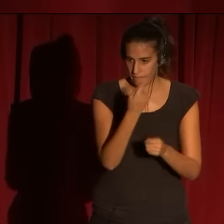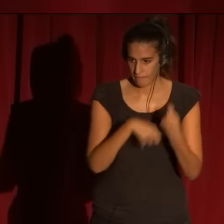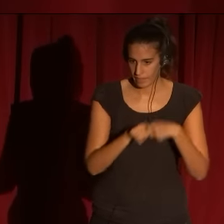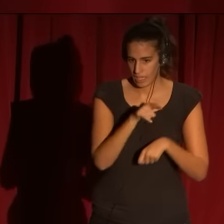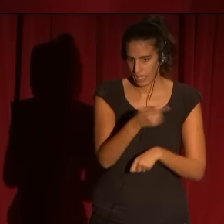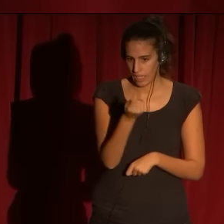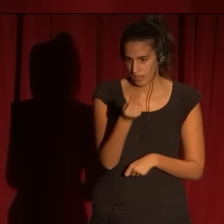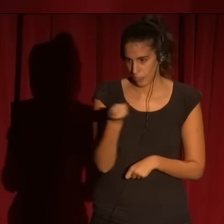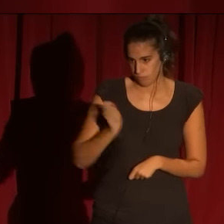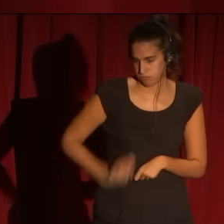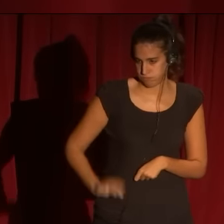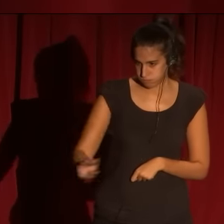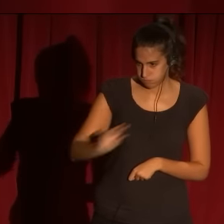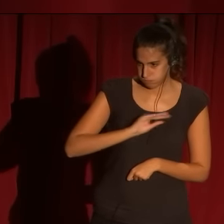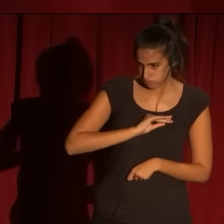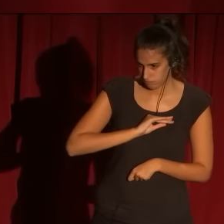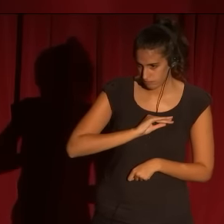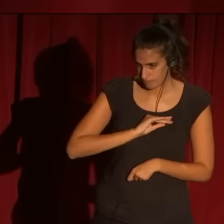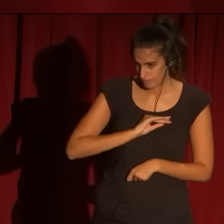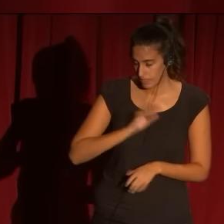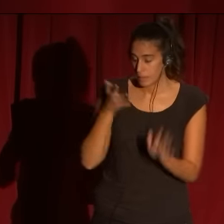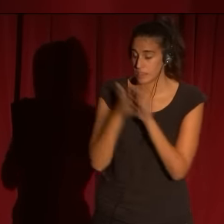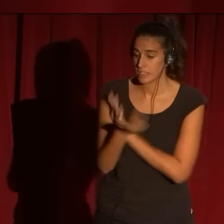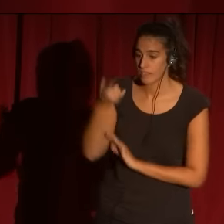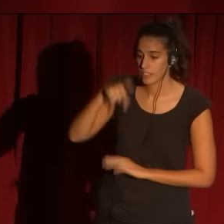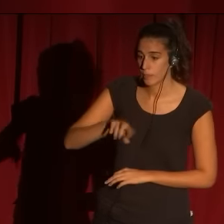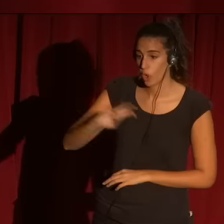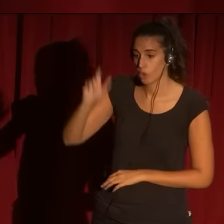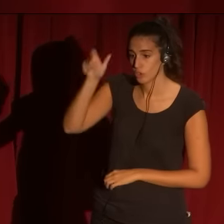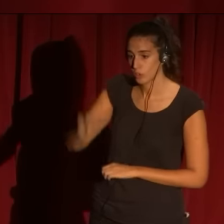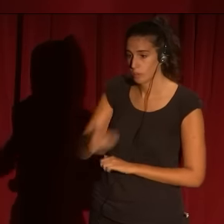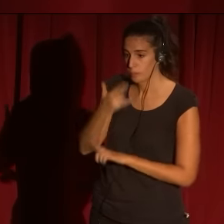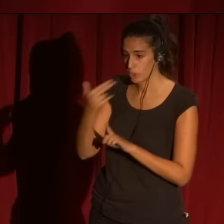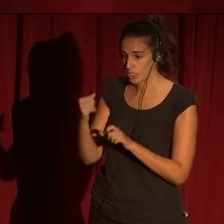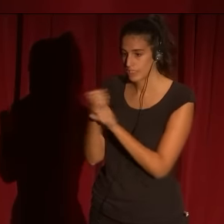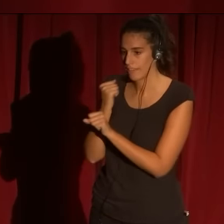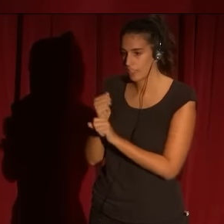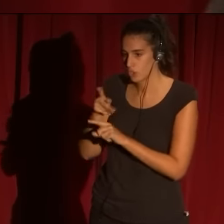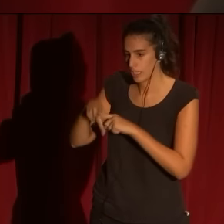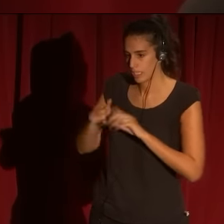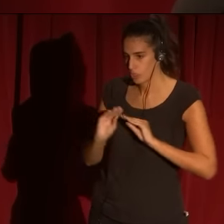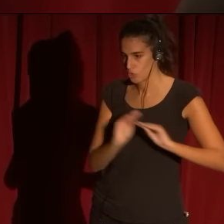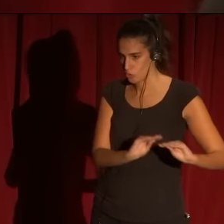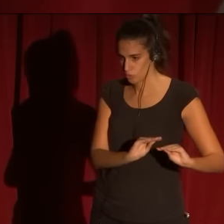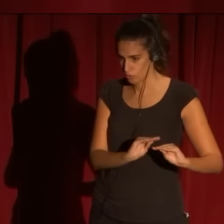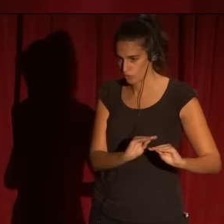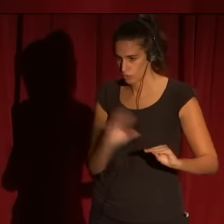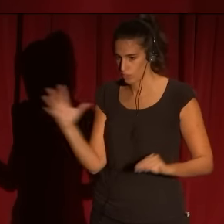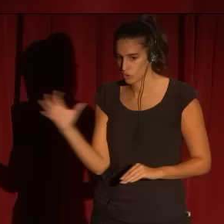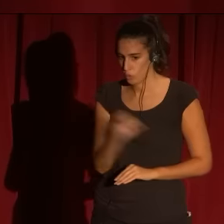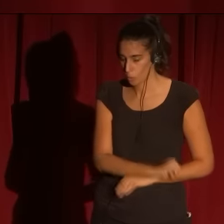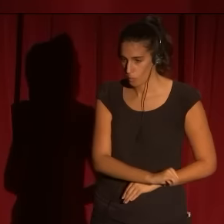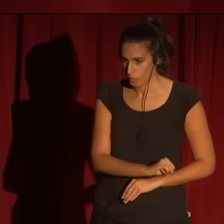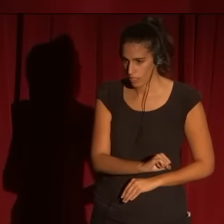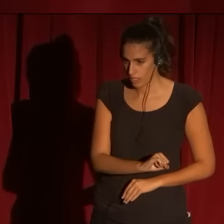ganarse la vida pero seguramente también quiere decir que había varios pintores trabajando en su taller y que uno podía comprar un Clara paters de mano